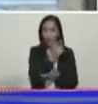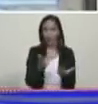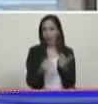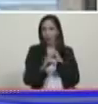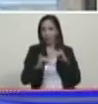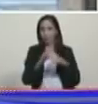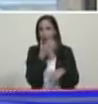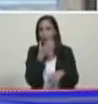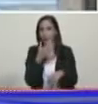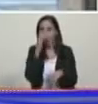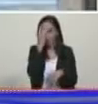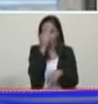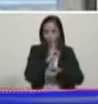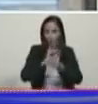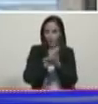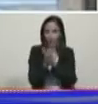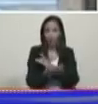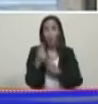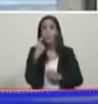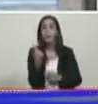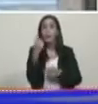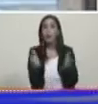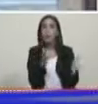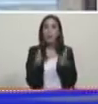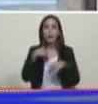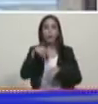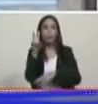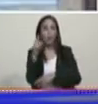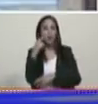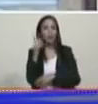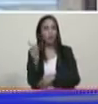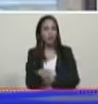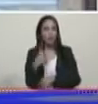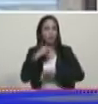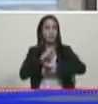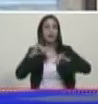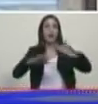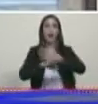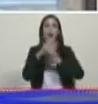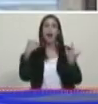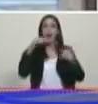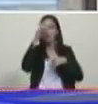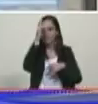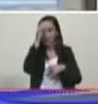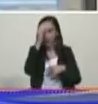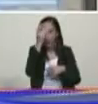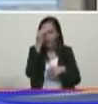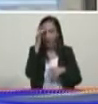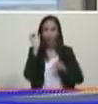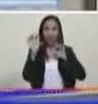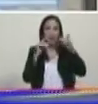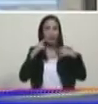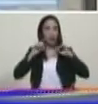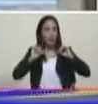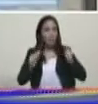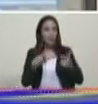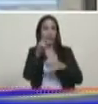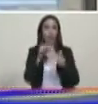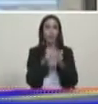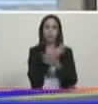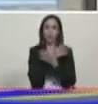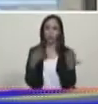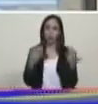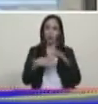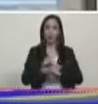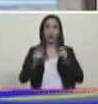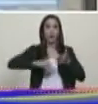febrero, y el primero de marzo, viernes, día de asuetos para carnavales 2019 en Venezuela. Aquí